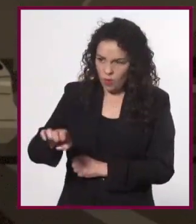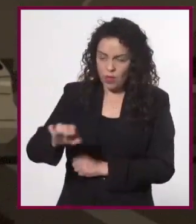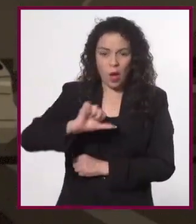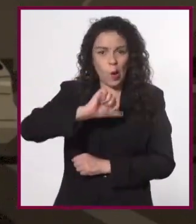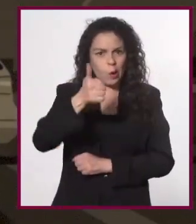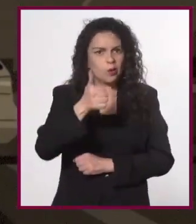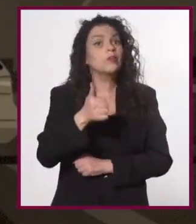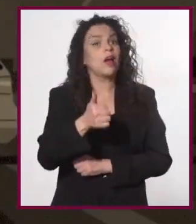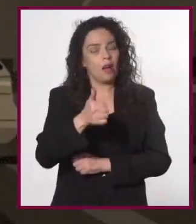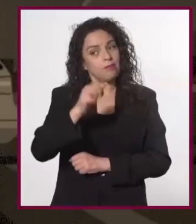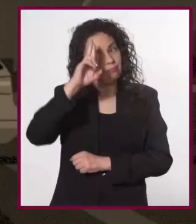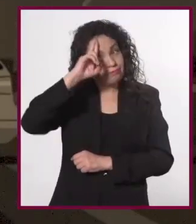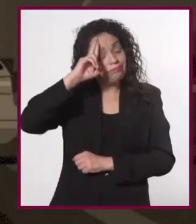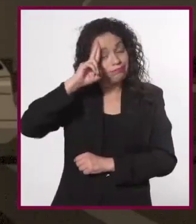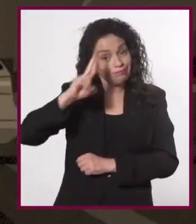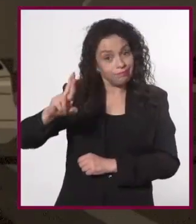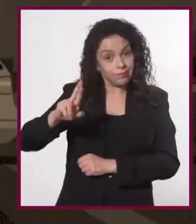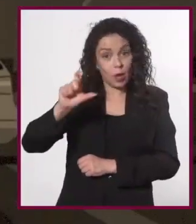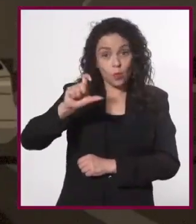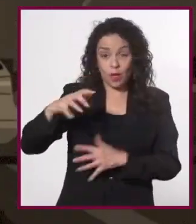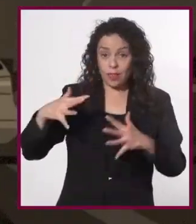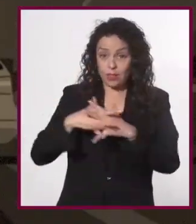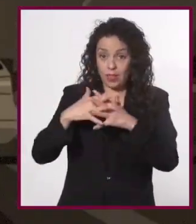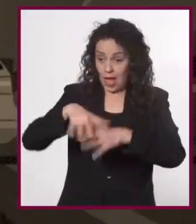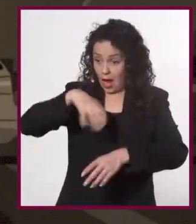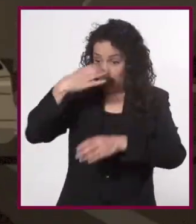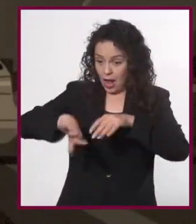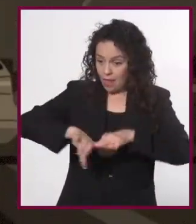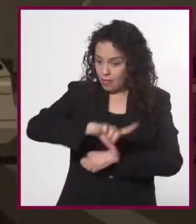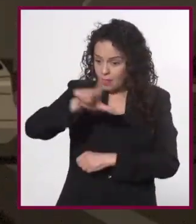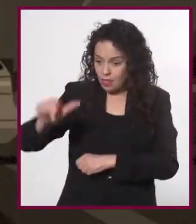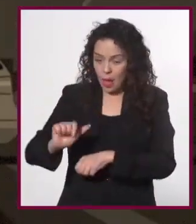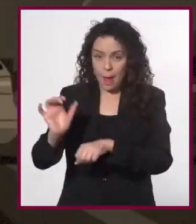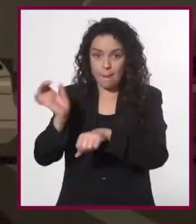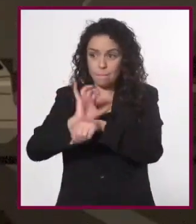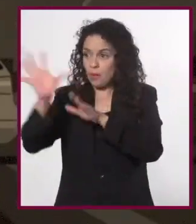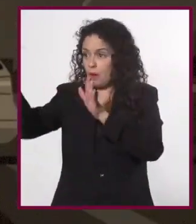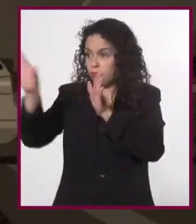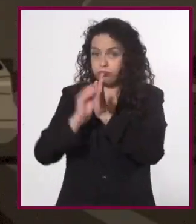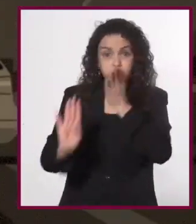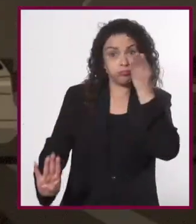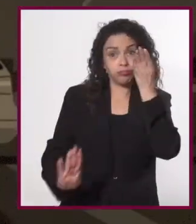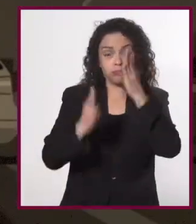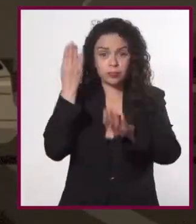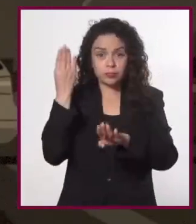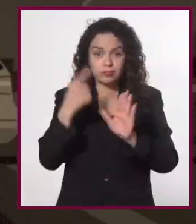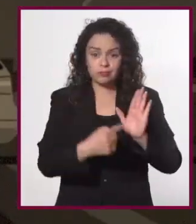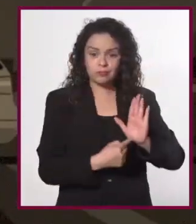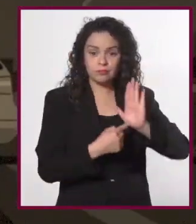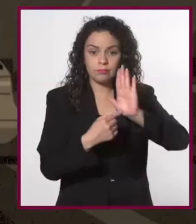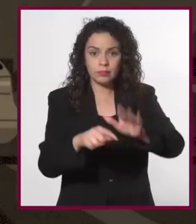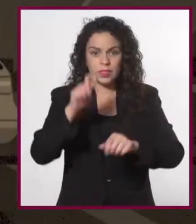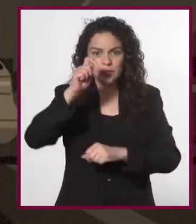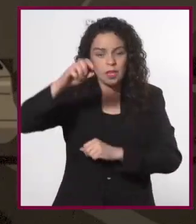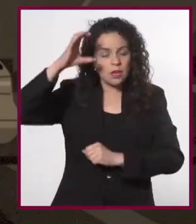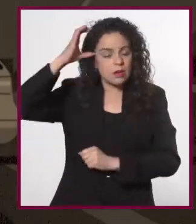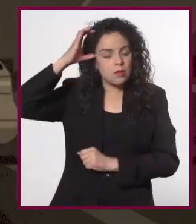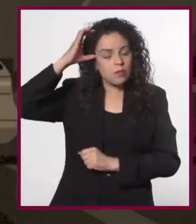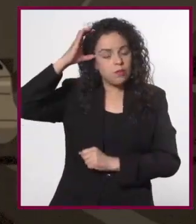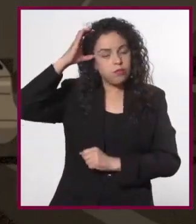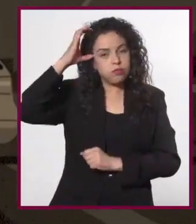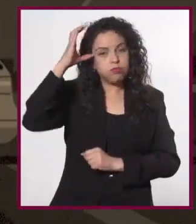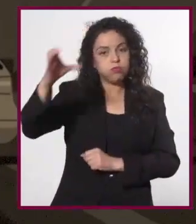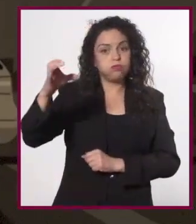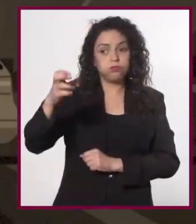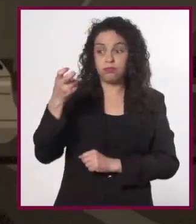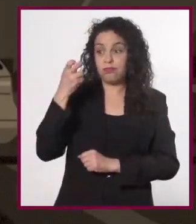de otros. Después de la guerra, varias películas documentales en todo el mundo mostraron los crímenes